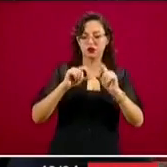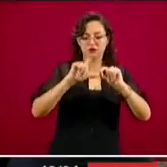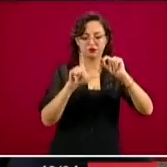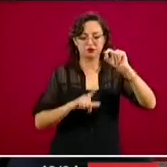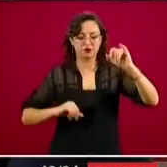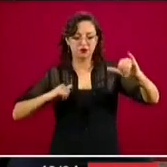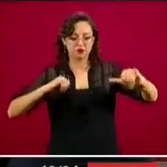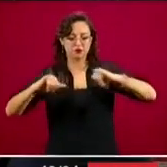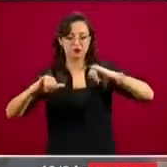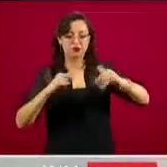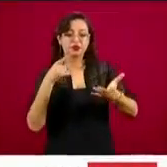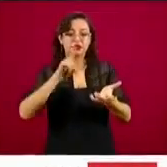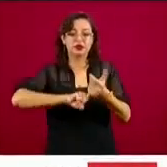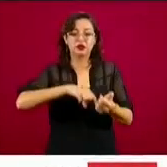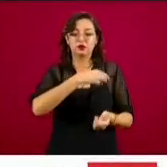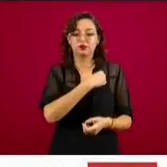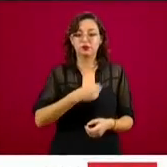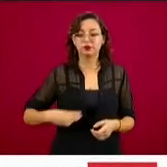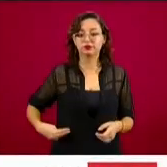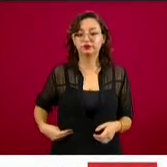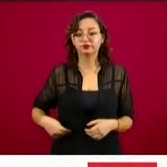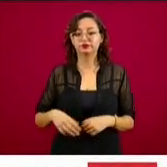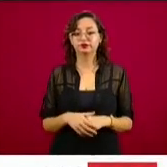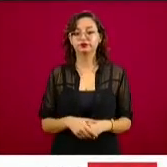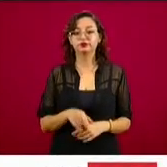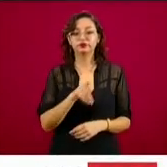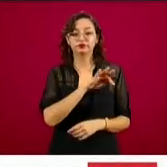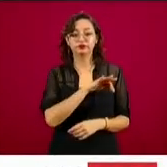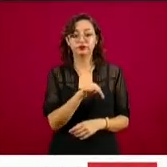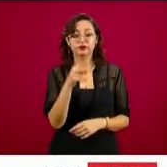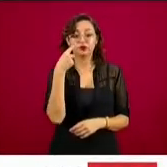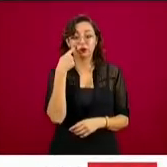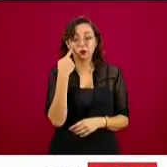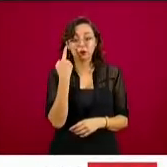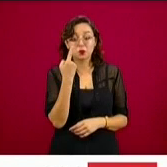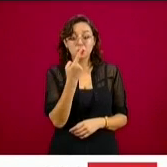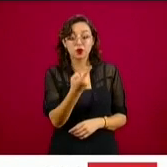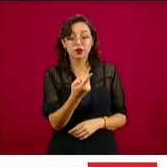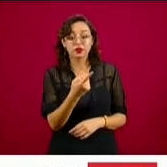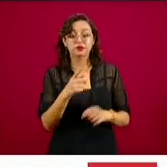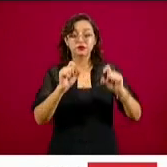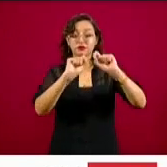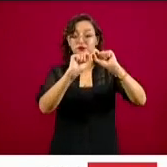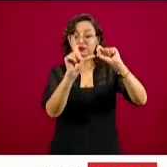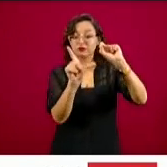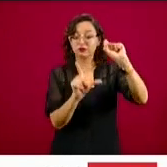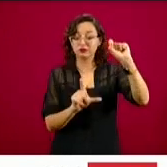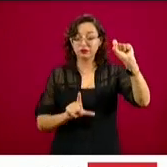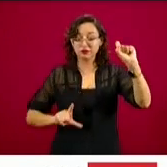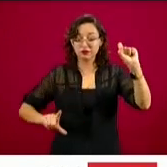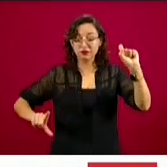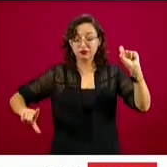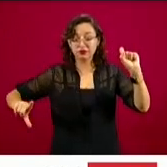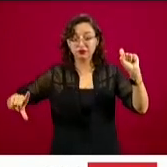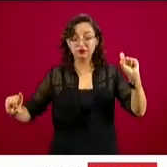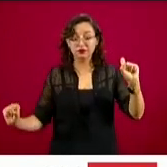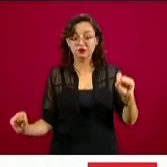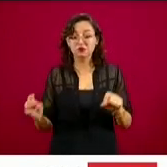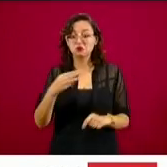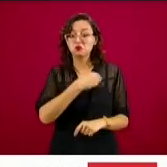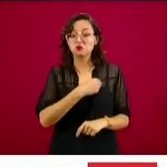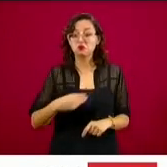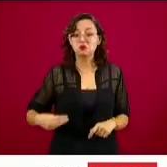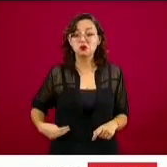por nivel municipal. Noten ustedes que en la enorme mayoría del territorio nacional tenemos